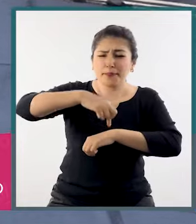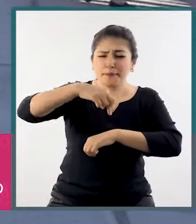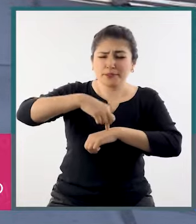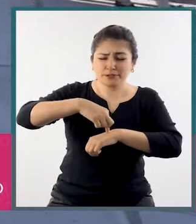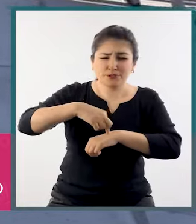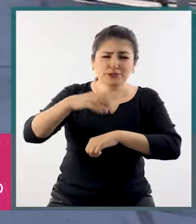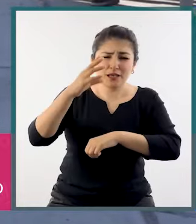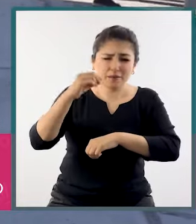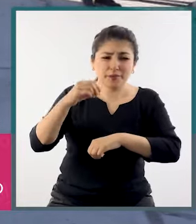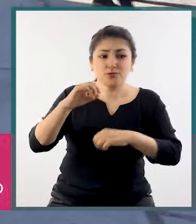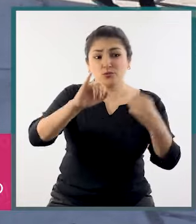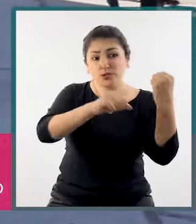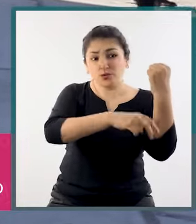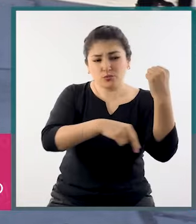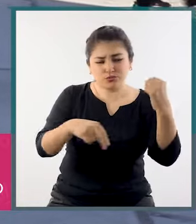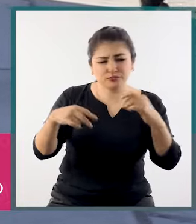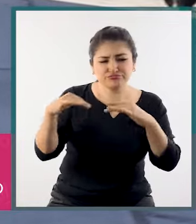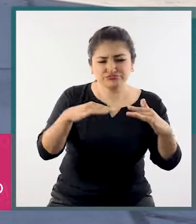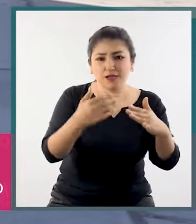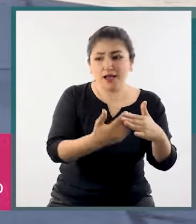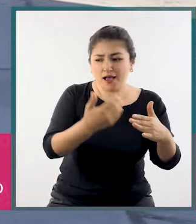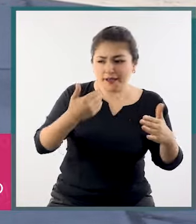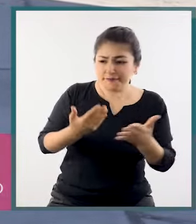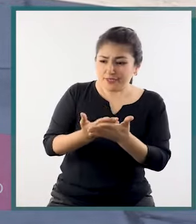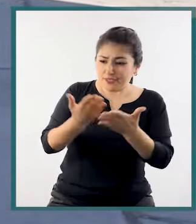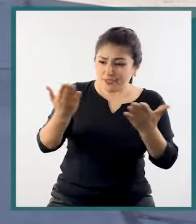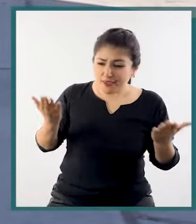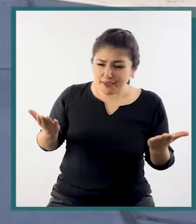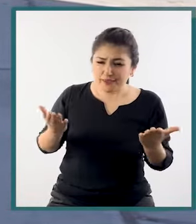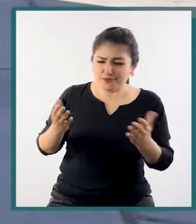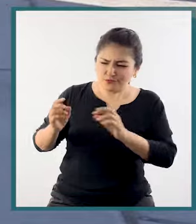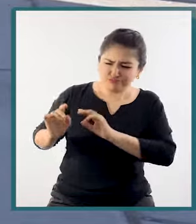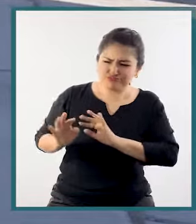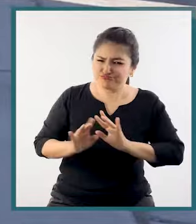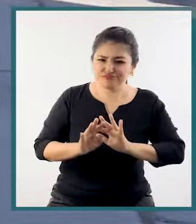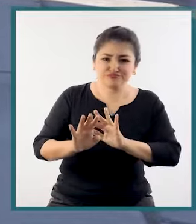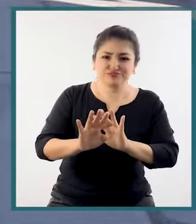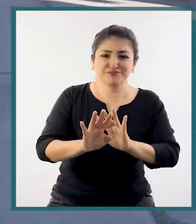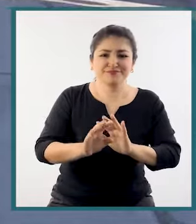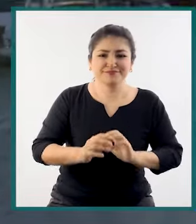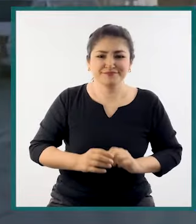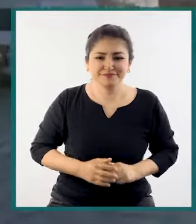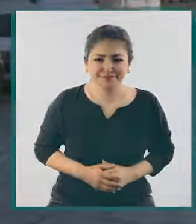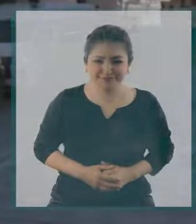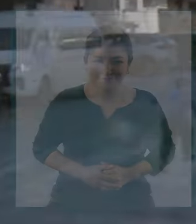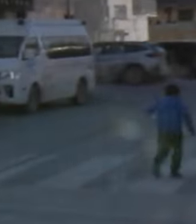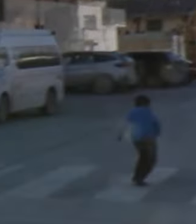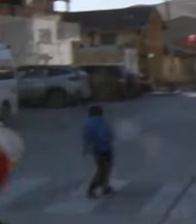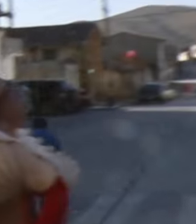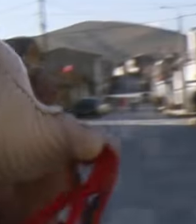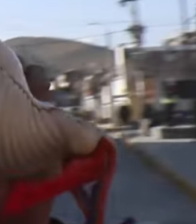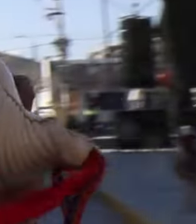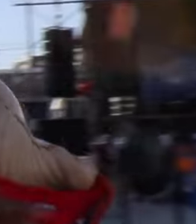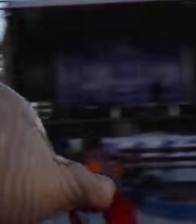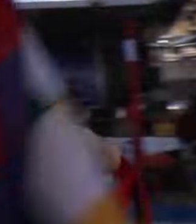al desarrollo de la batalla de Junín y Ayacucho que se desarrolla en estos próximos días.